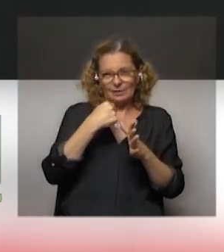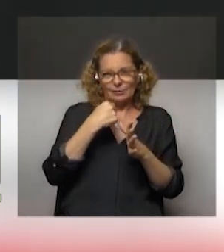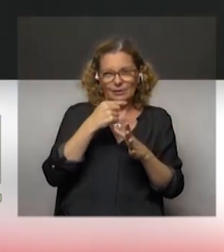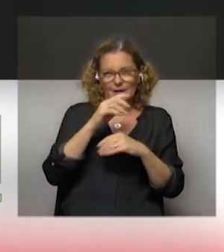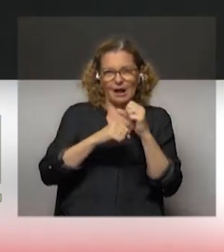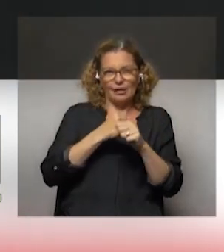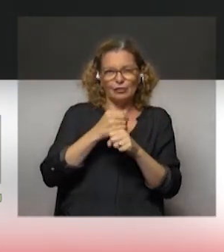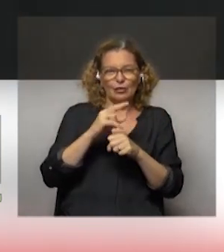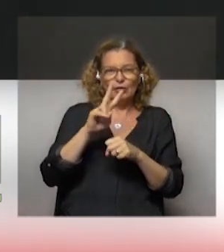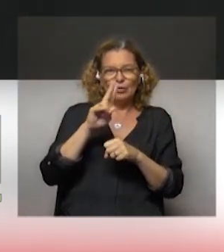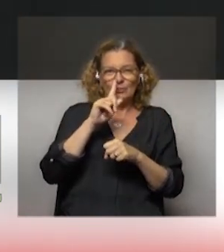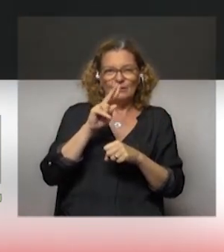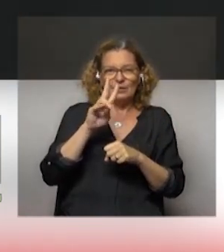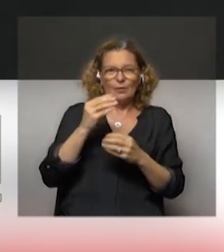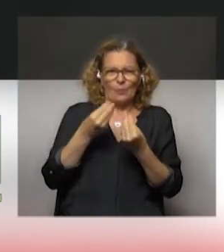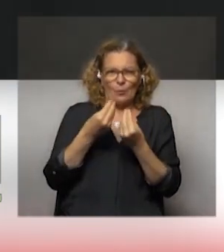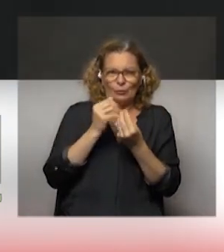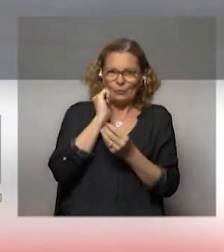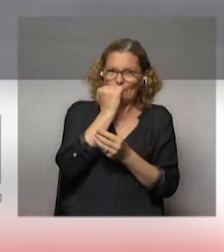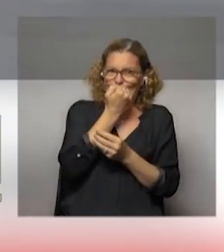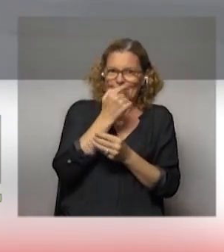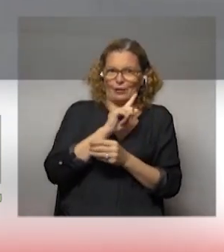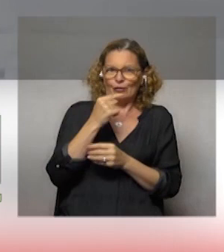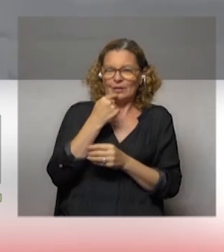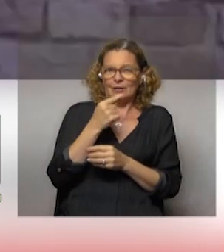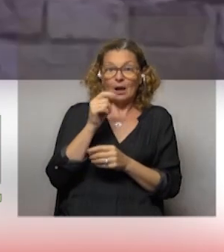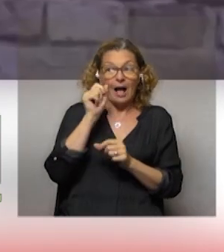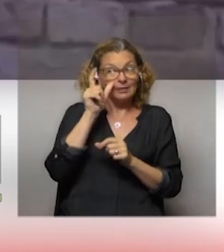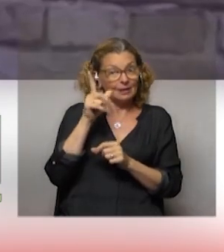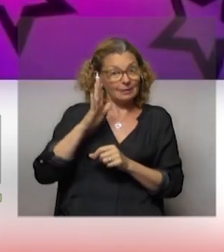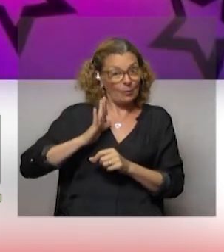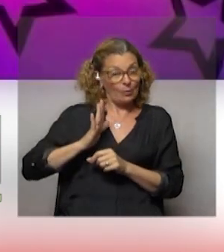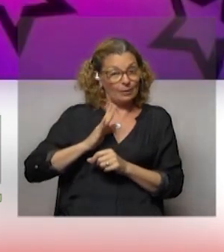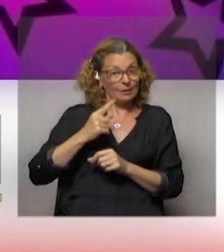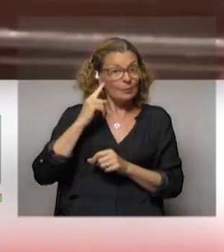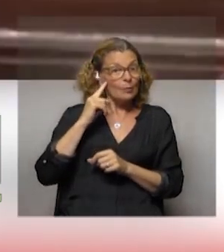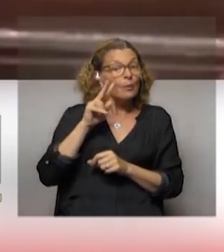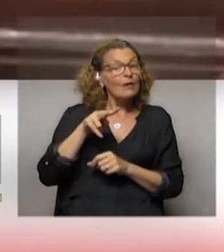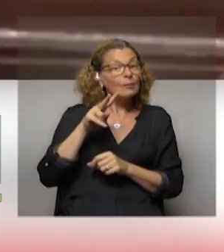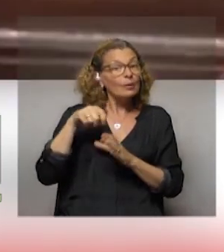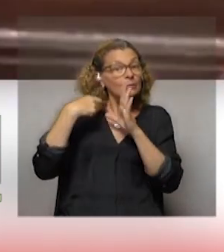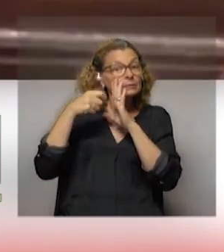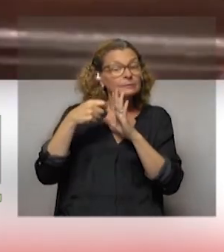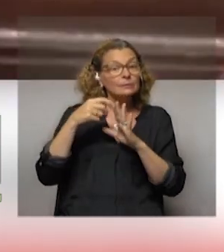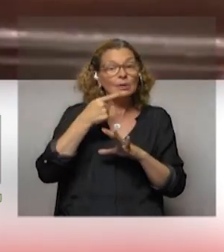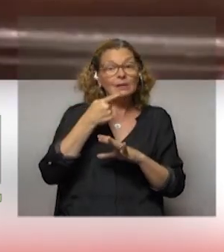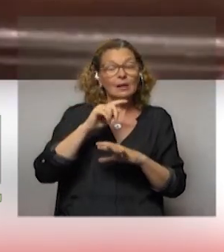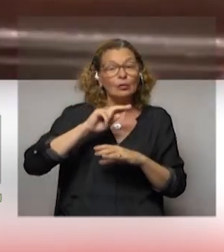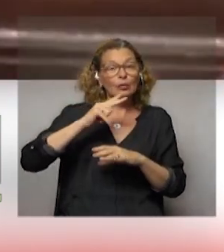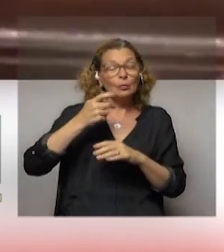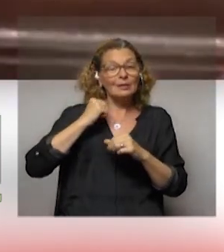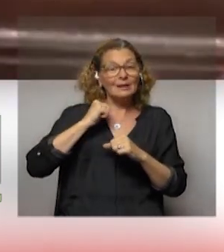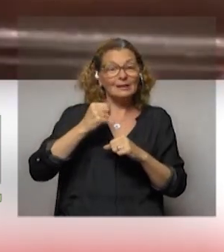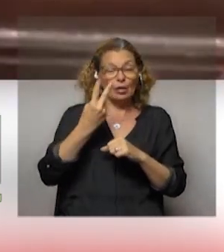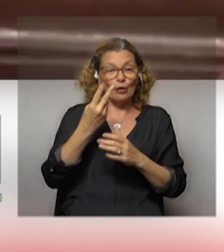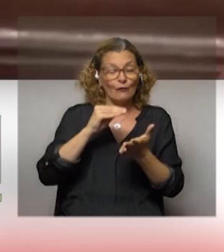2022 oculta ahí que no se está diciendo atenti señora tenemos el tape como bien decía el subsecretario Maciel en